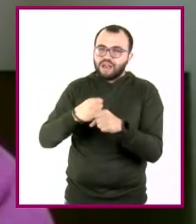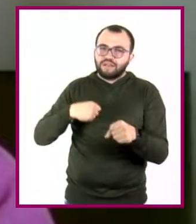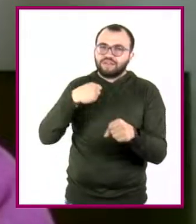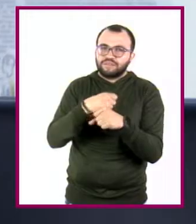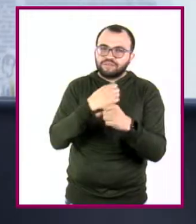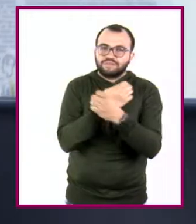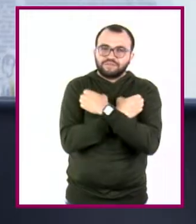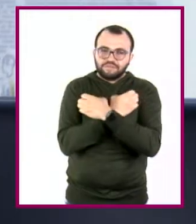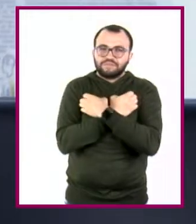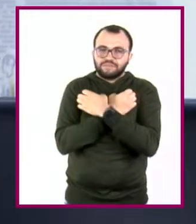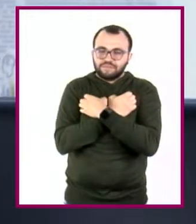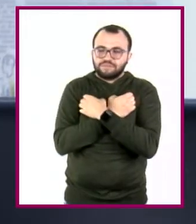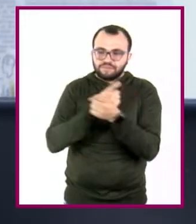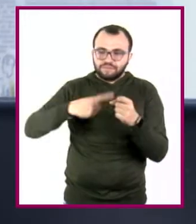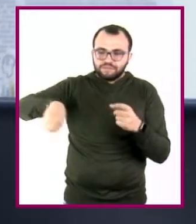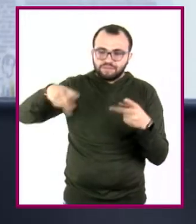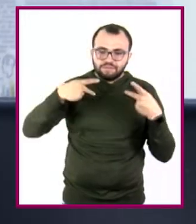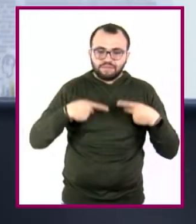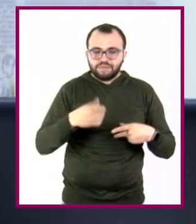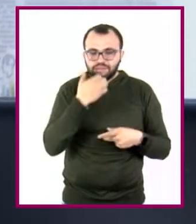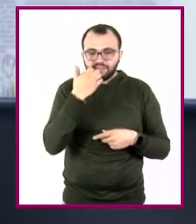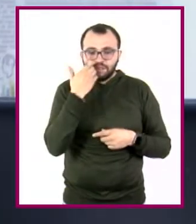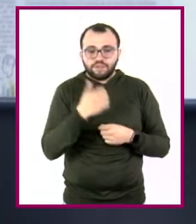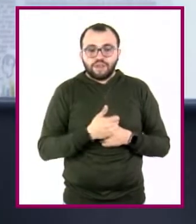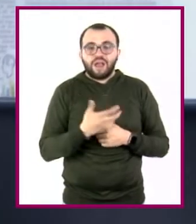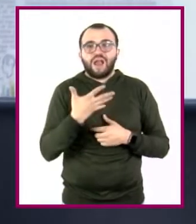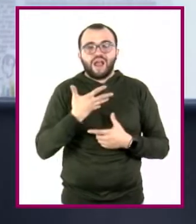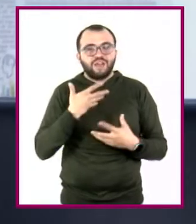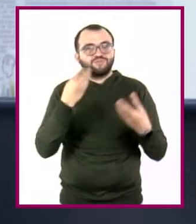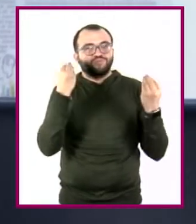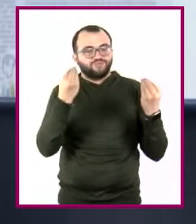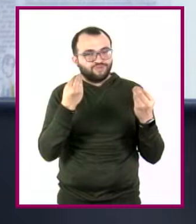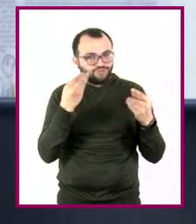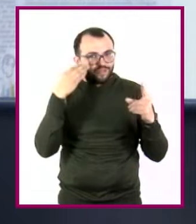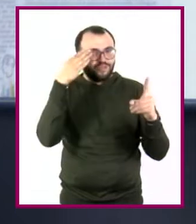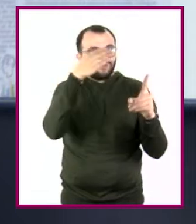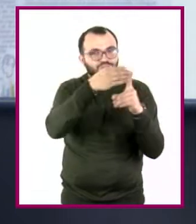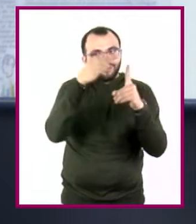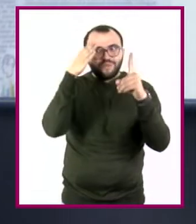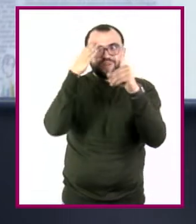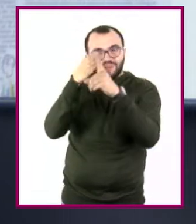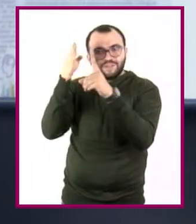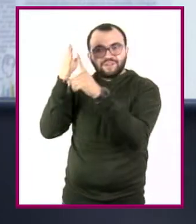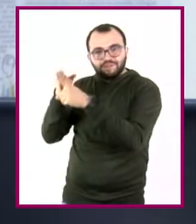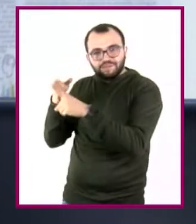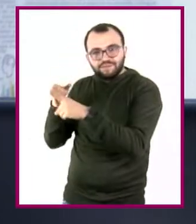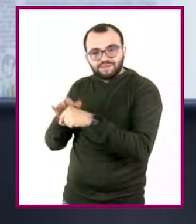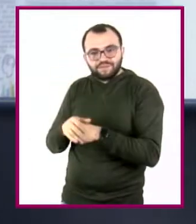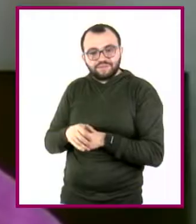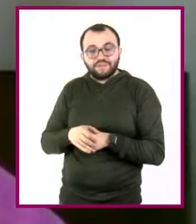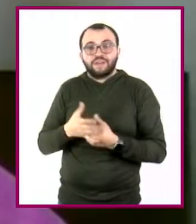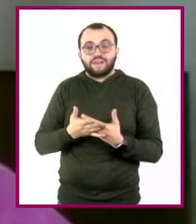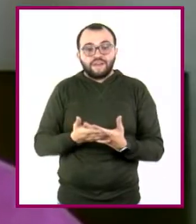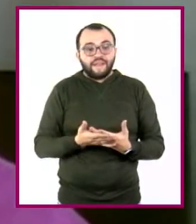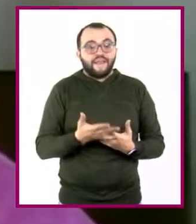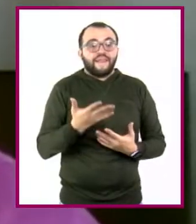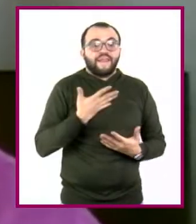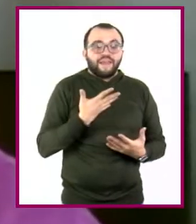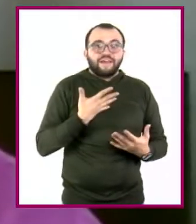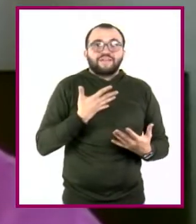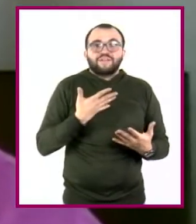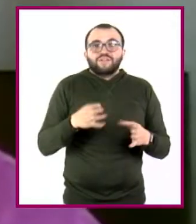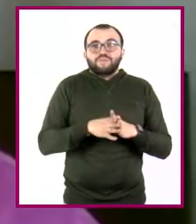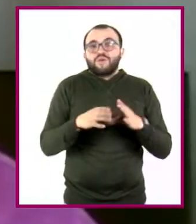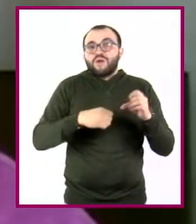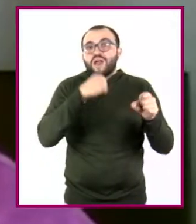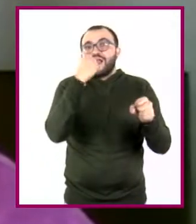de la población y obviamente hay muchos desafíos, sobre todo en lo que tiene que ver con años de